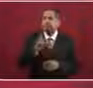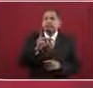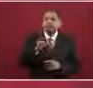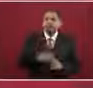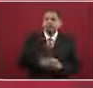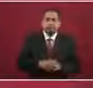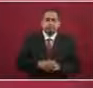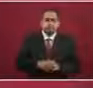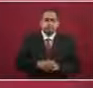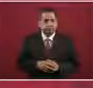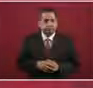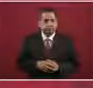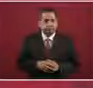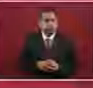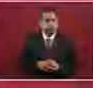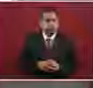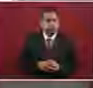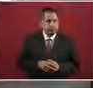que haya